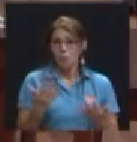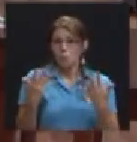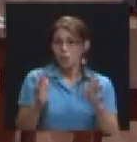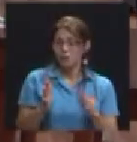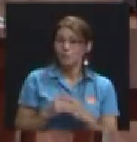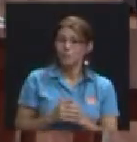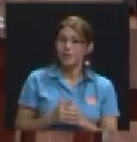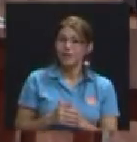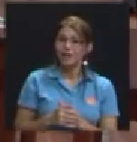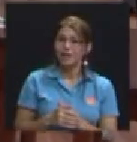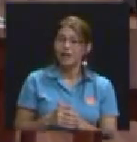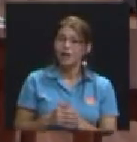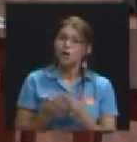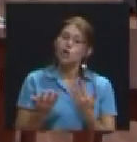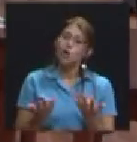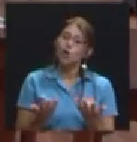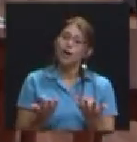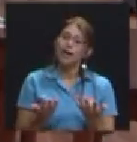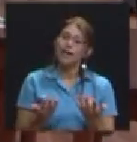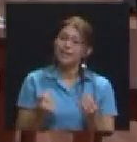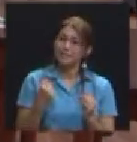llega es a